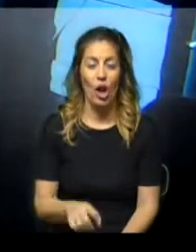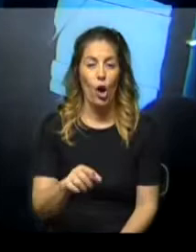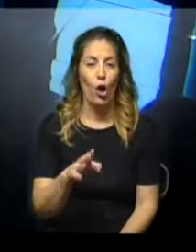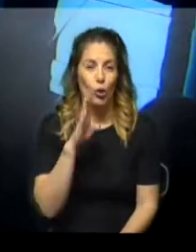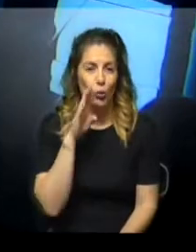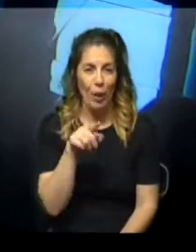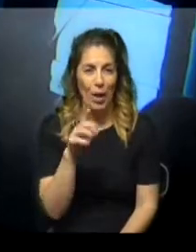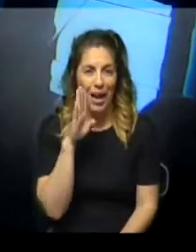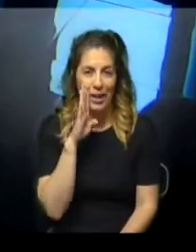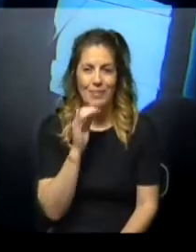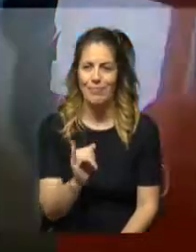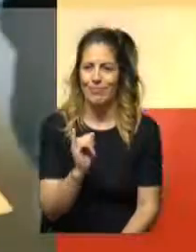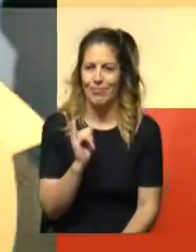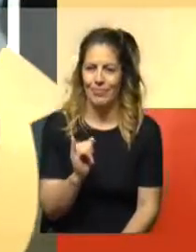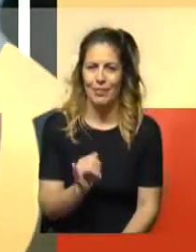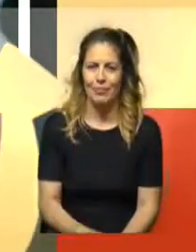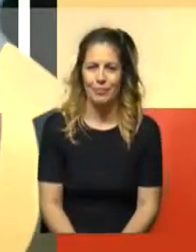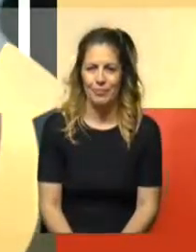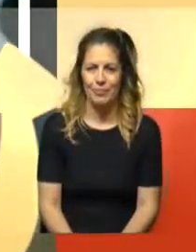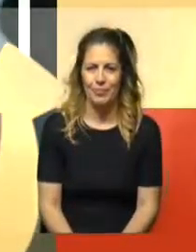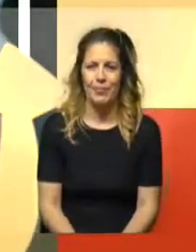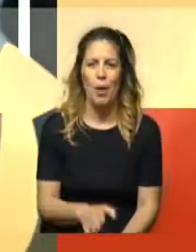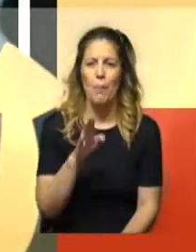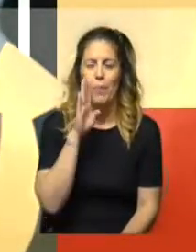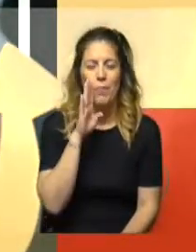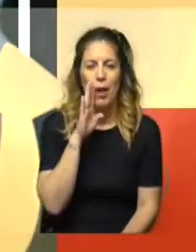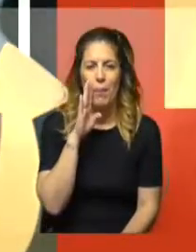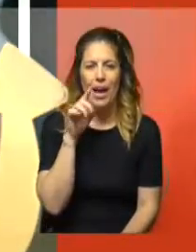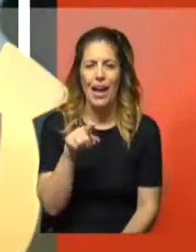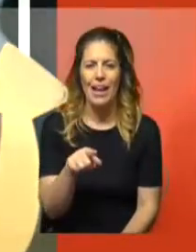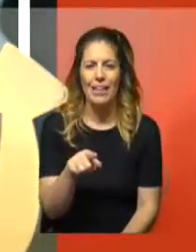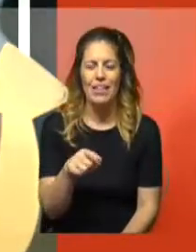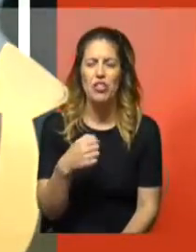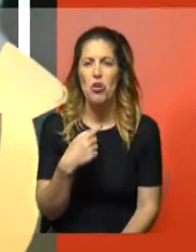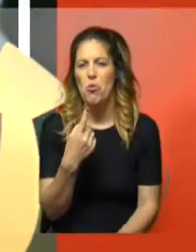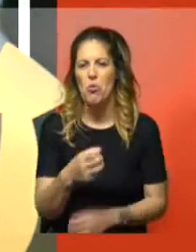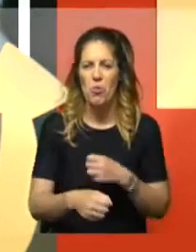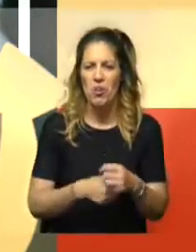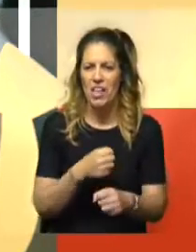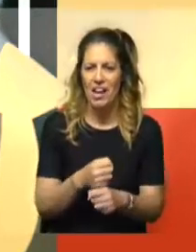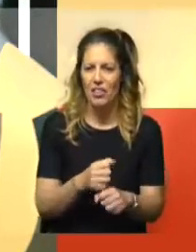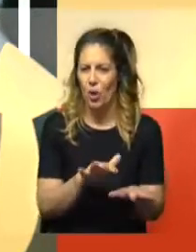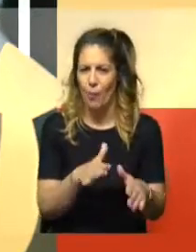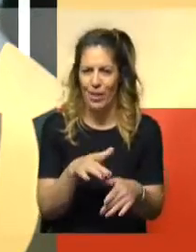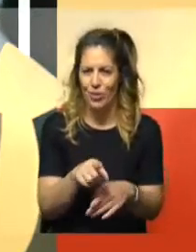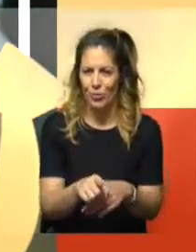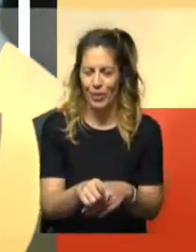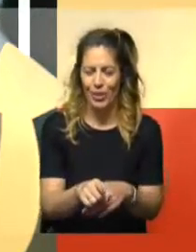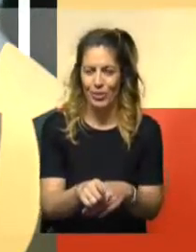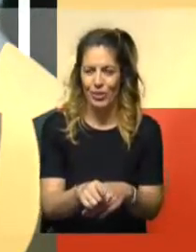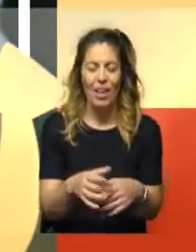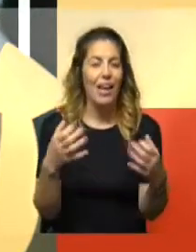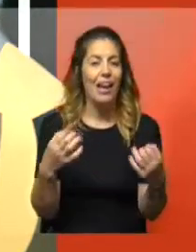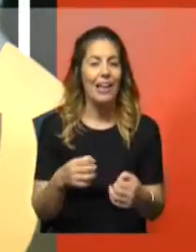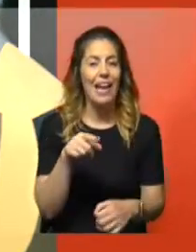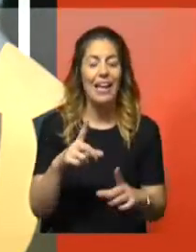mamá Sí mi mamá y ahí no sé debo tener un año por ahí este y en